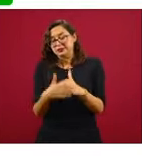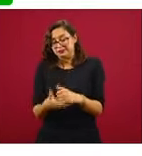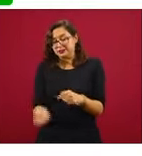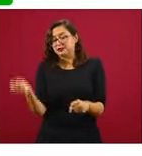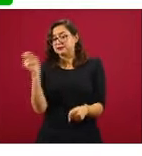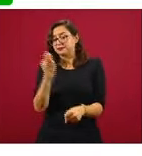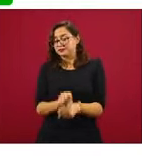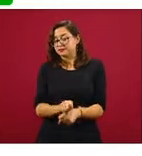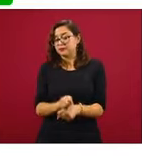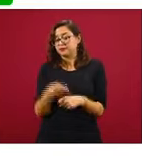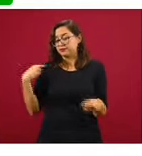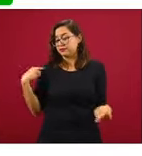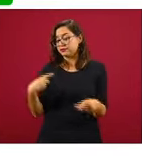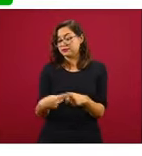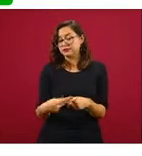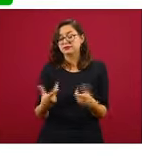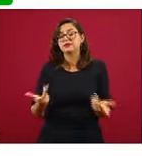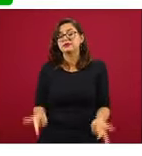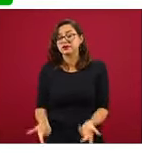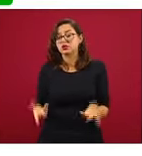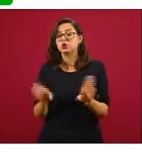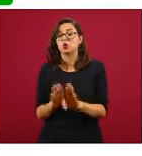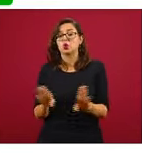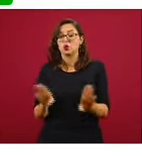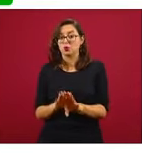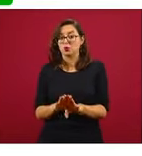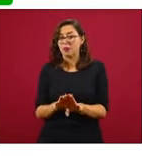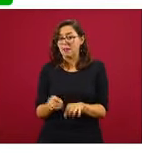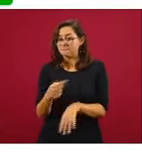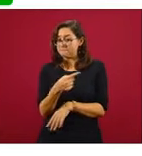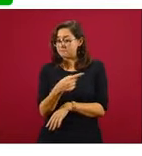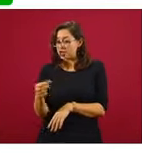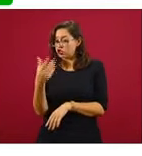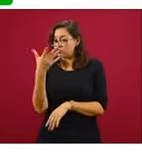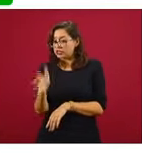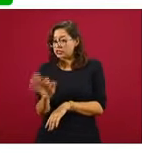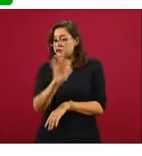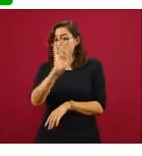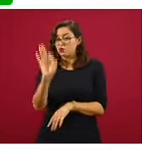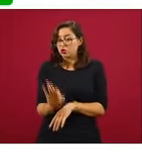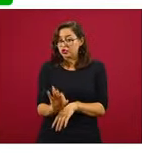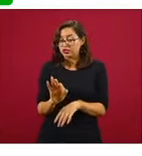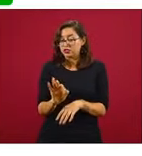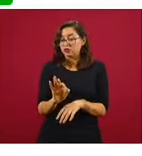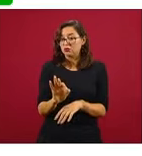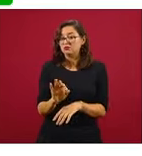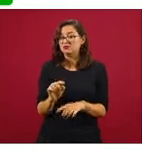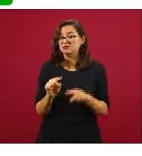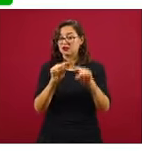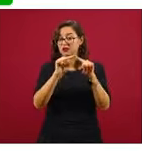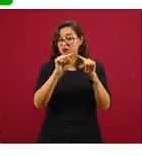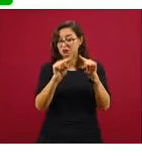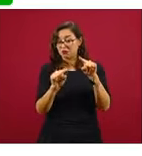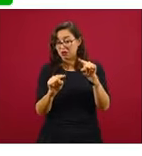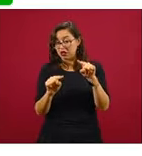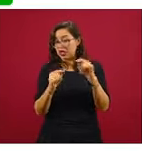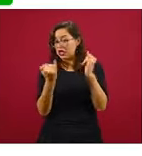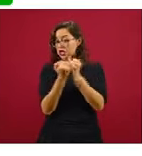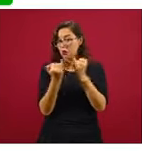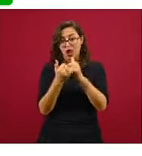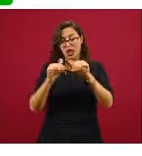en la cual nos encontramos y si ese descenso de menos 10% no se convierte en una continuidad de la meseta que